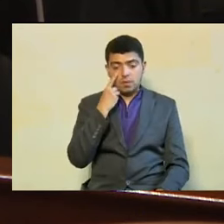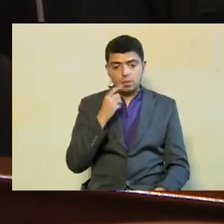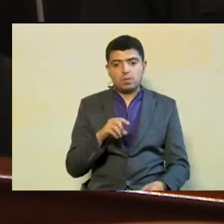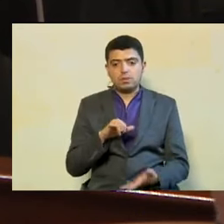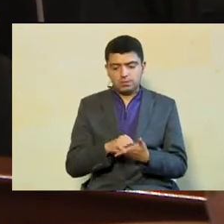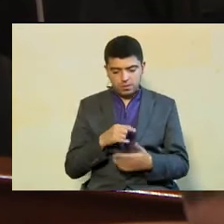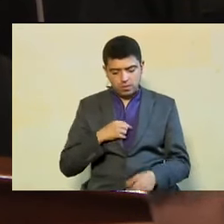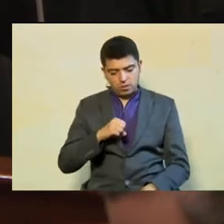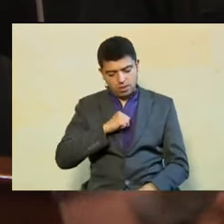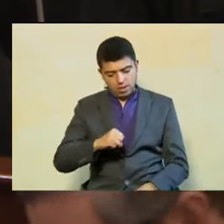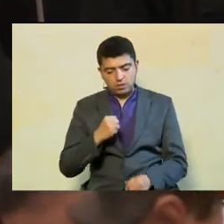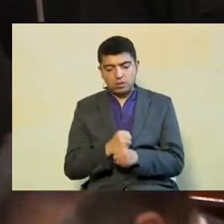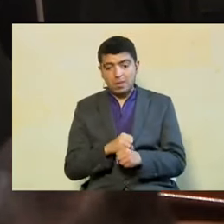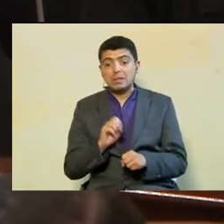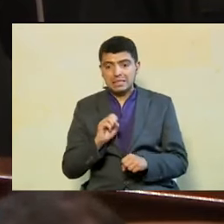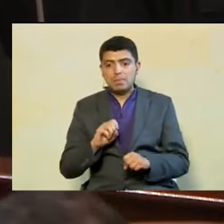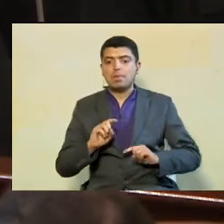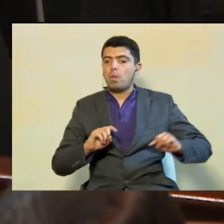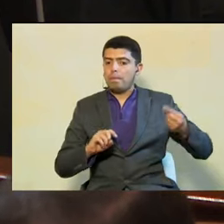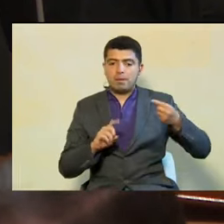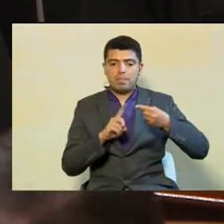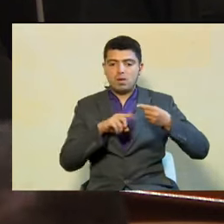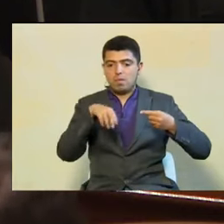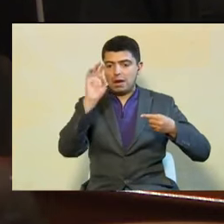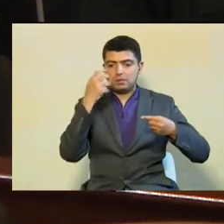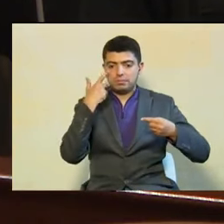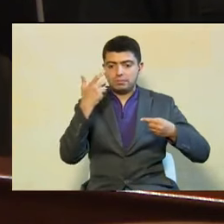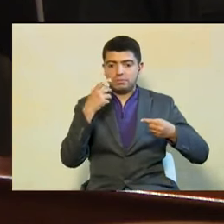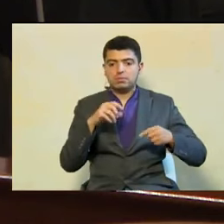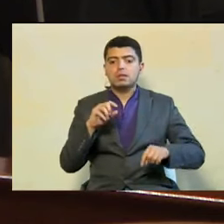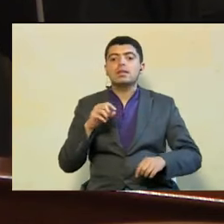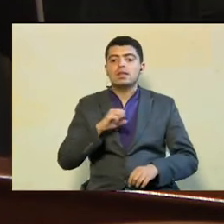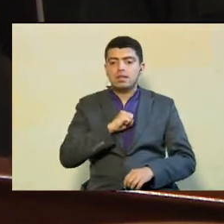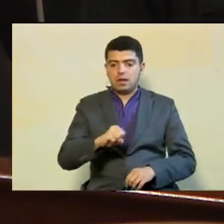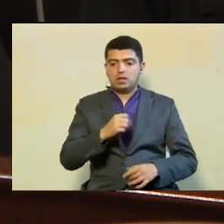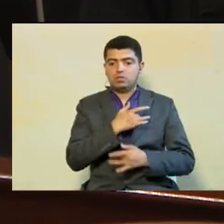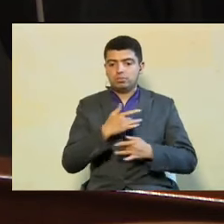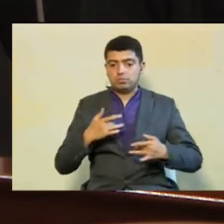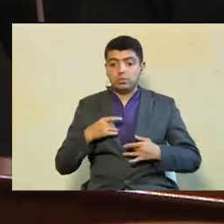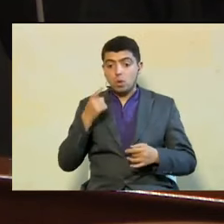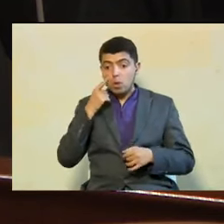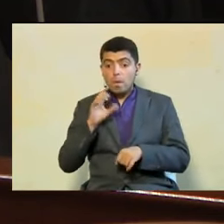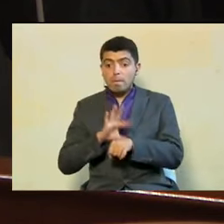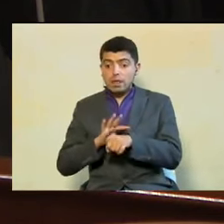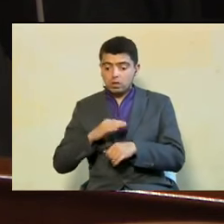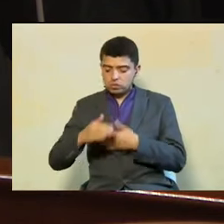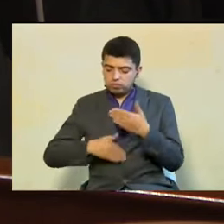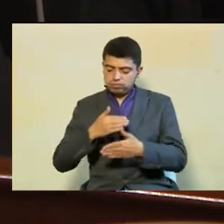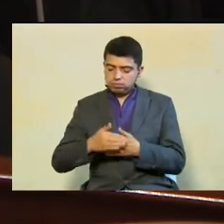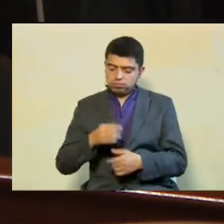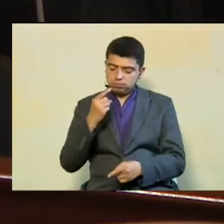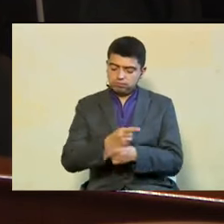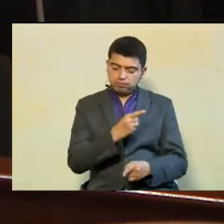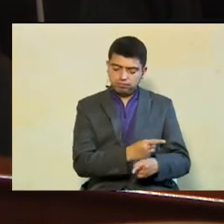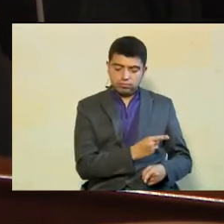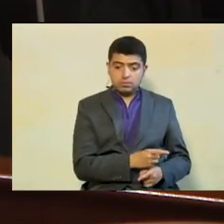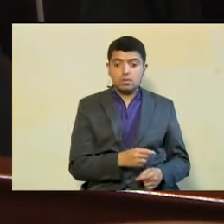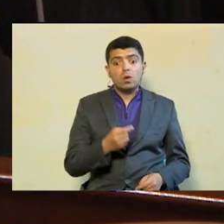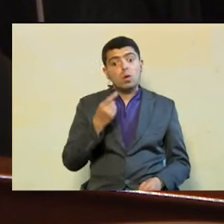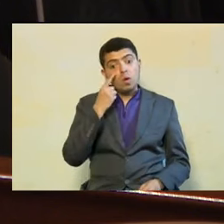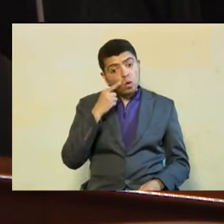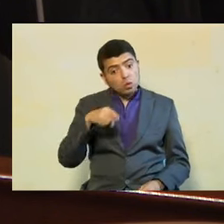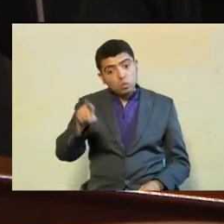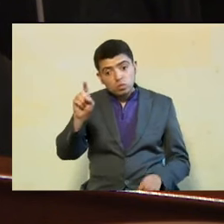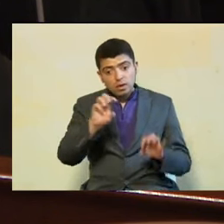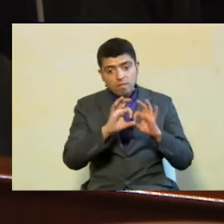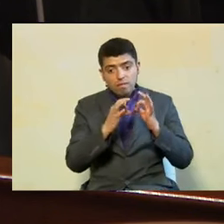ante todo está el derecho a la salud y a la seguridad en los procedimientos médicos Ojalá no nos pasen nuestras familias